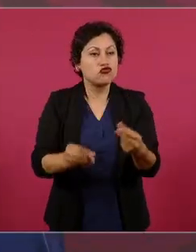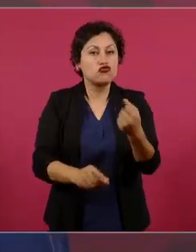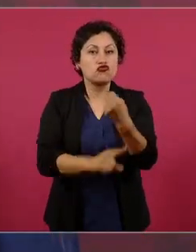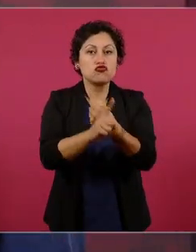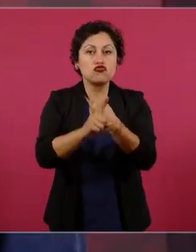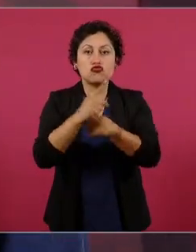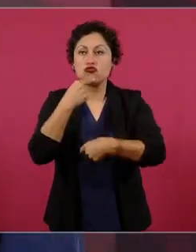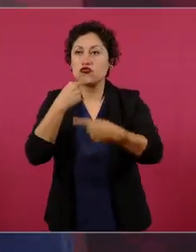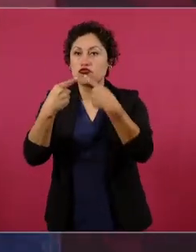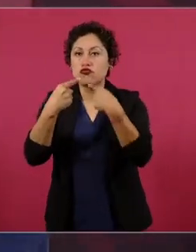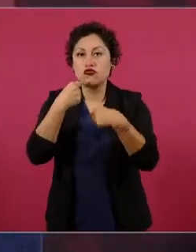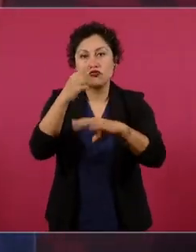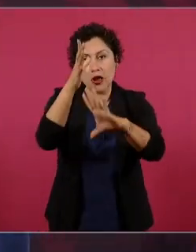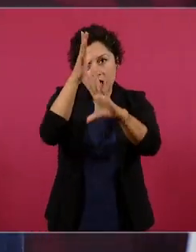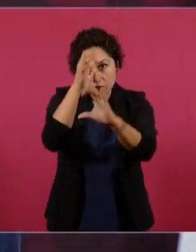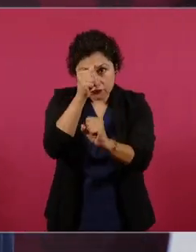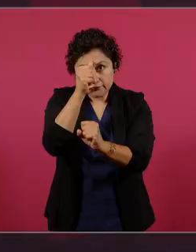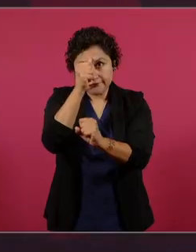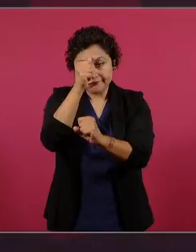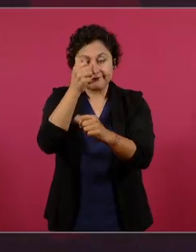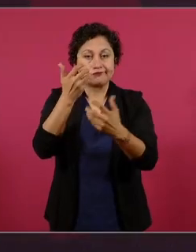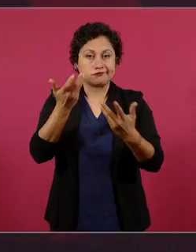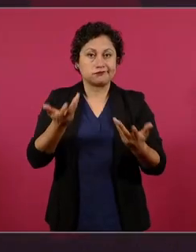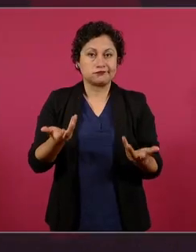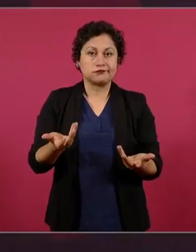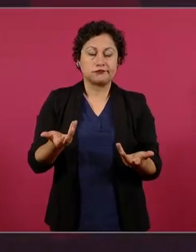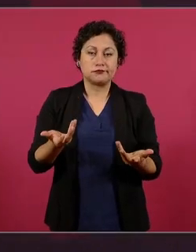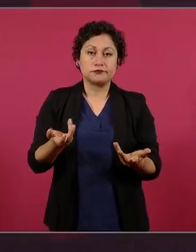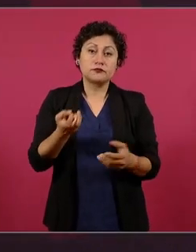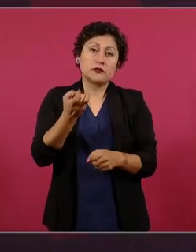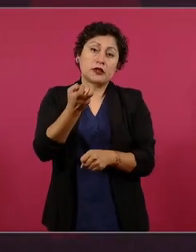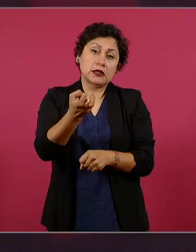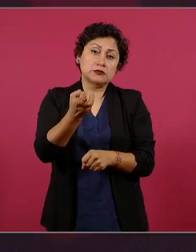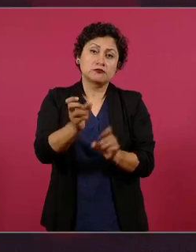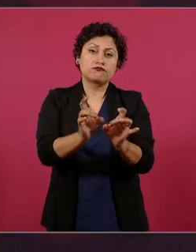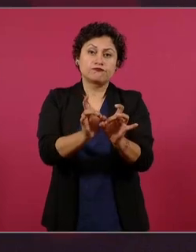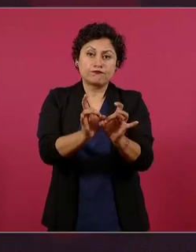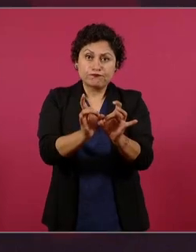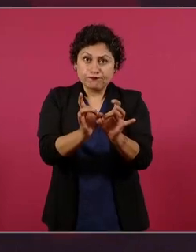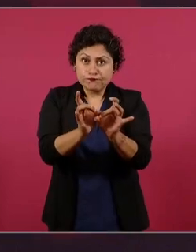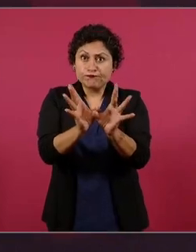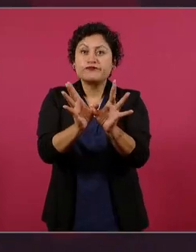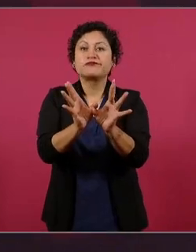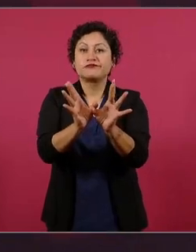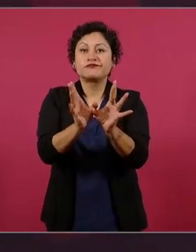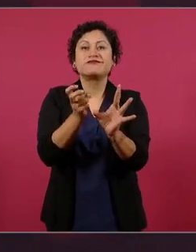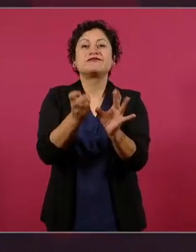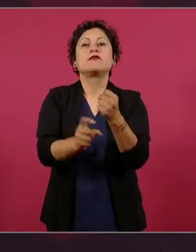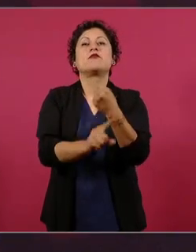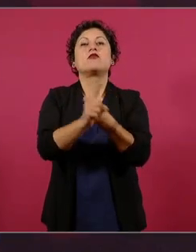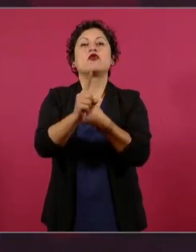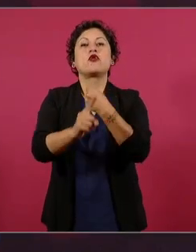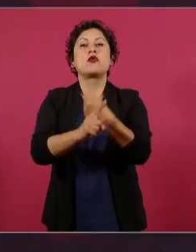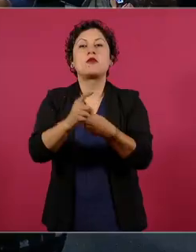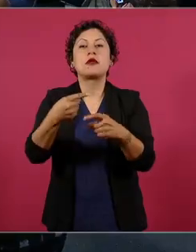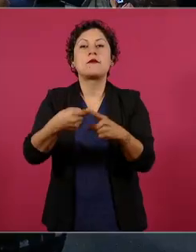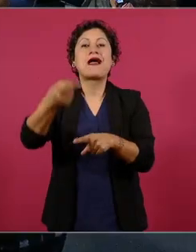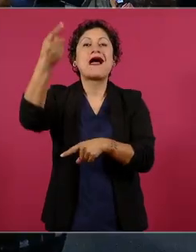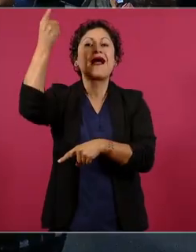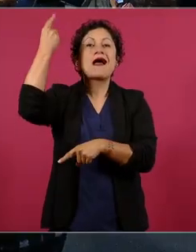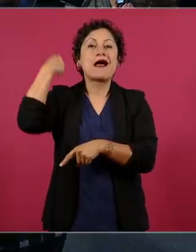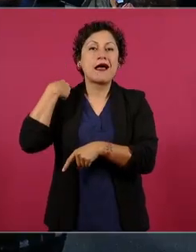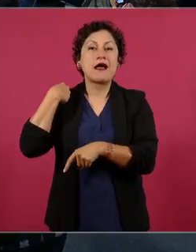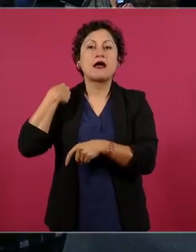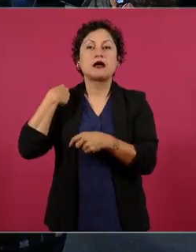Son cosas que se han heredado, poco a poco se han